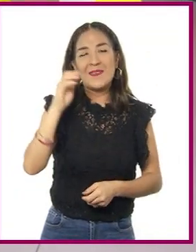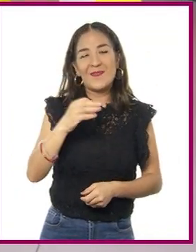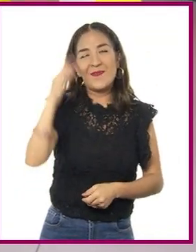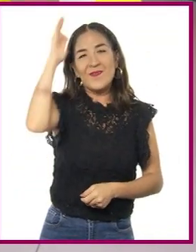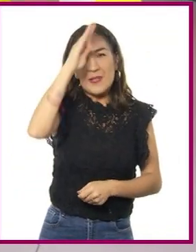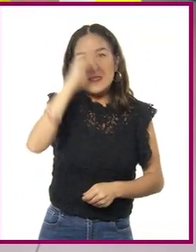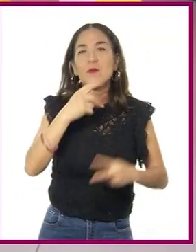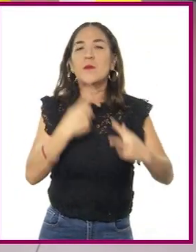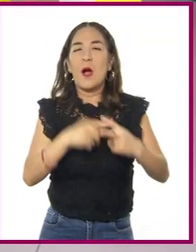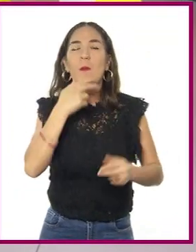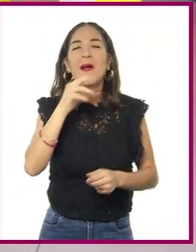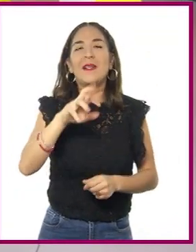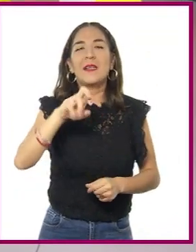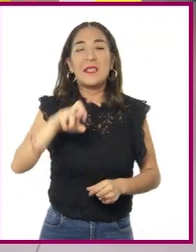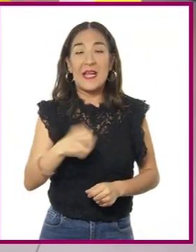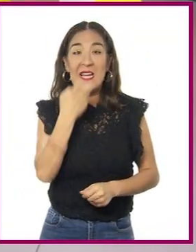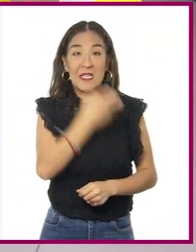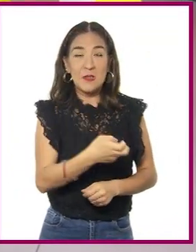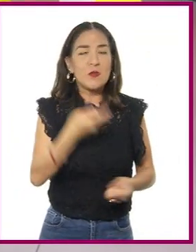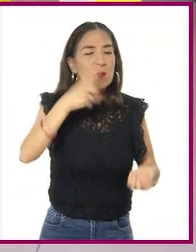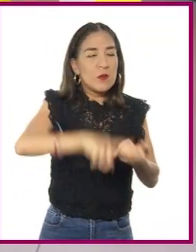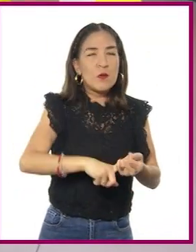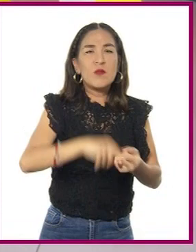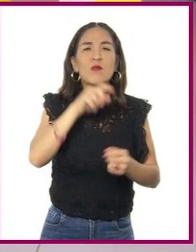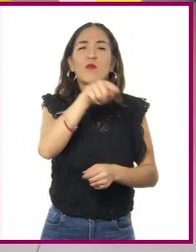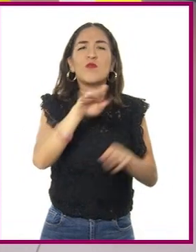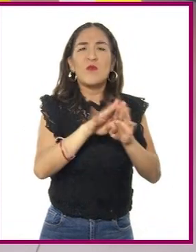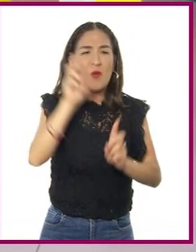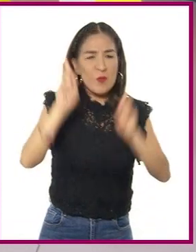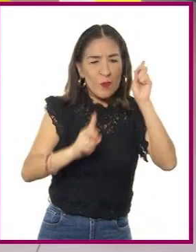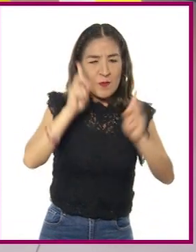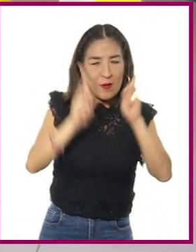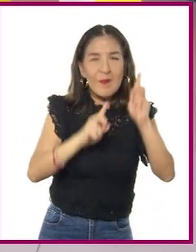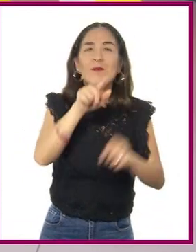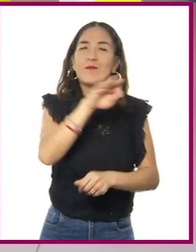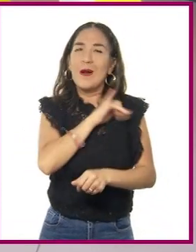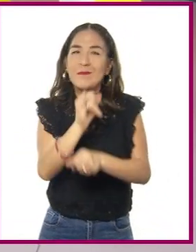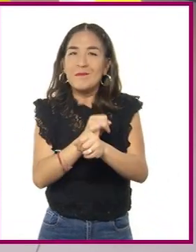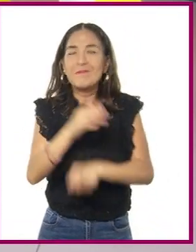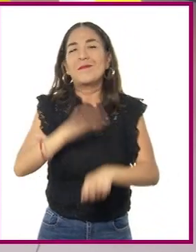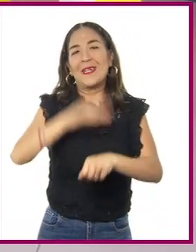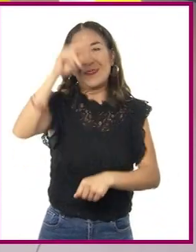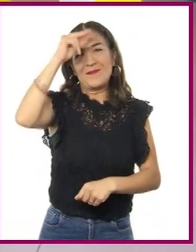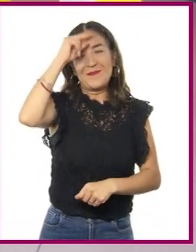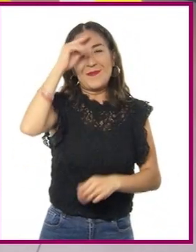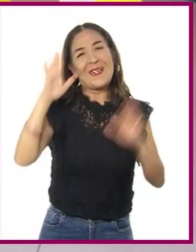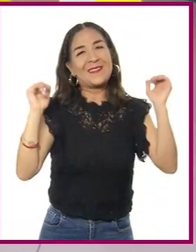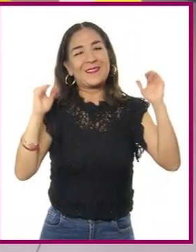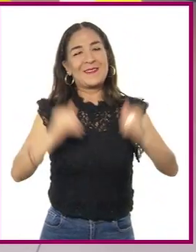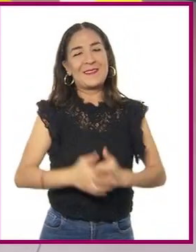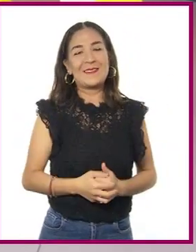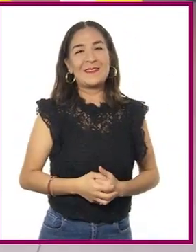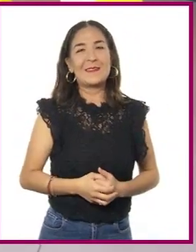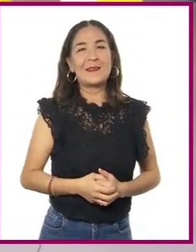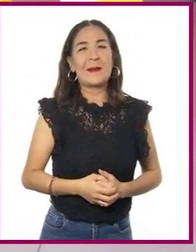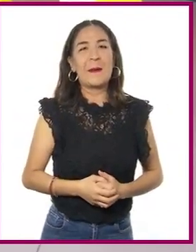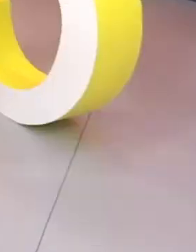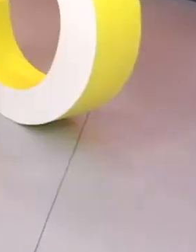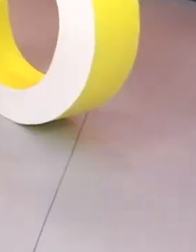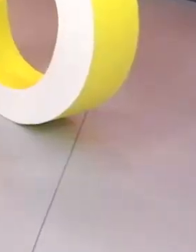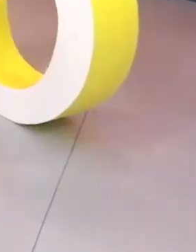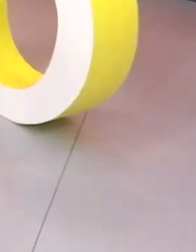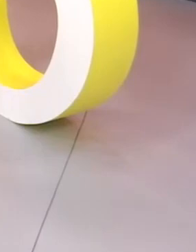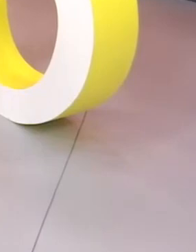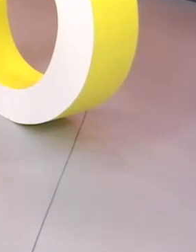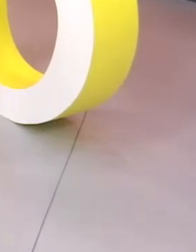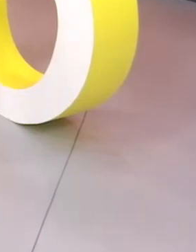Descartes, la duda es el origen de la sabiduría. ¡Hasta la pronto. próxima! Maestro, qué